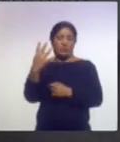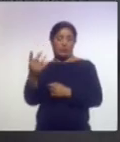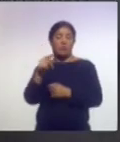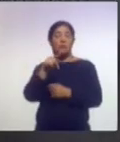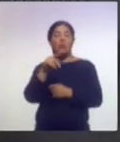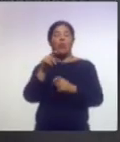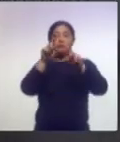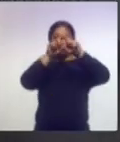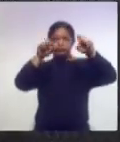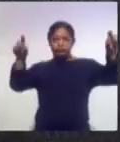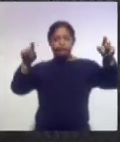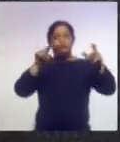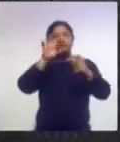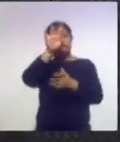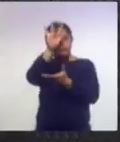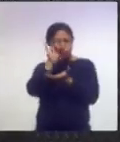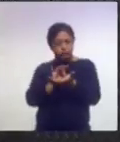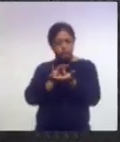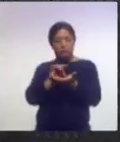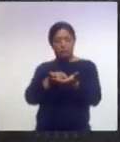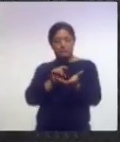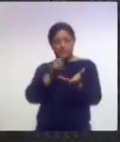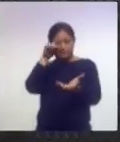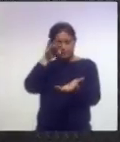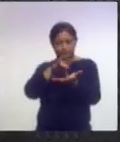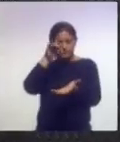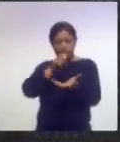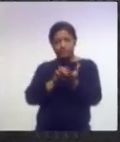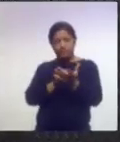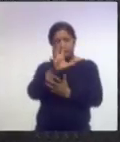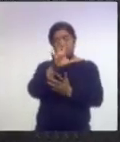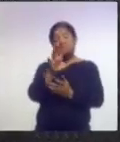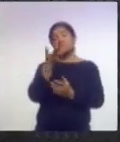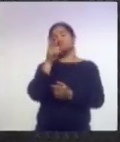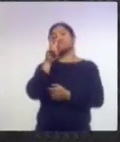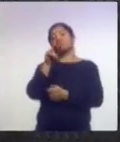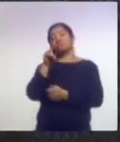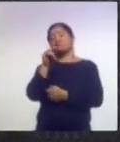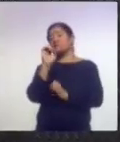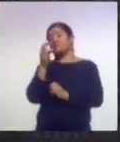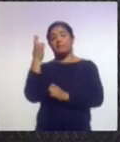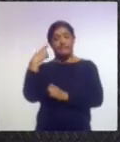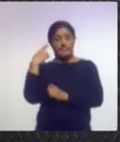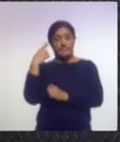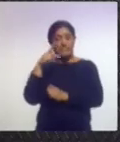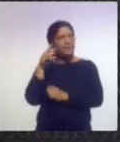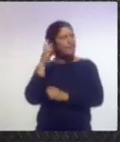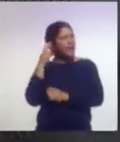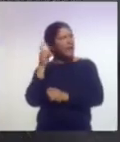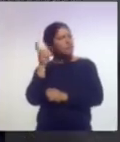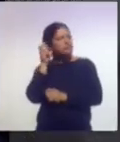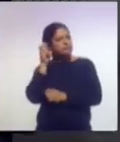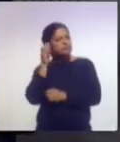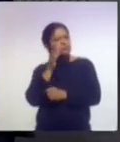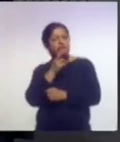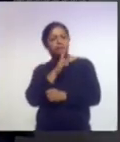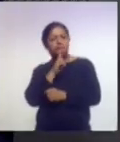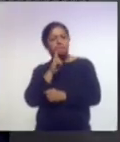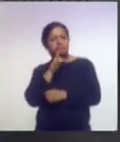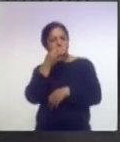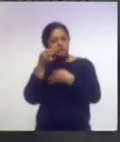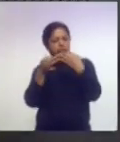donde haya sido publicada o del medio, ya sea televisión o radio, donde haya difundido la noticia. Bien,